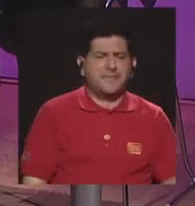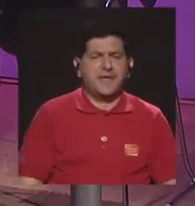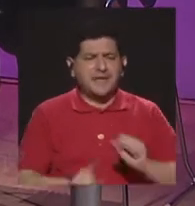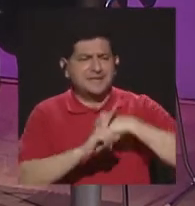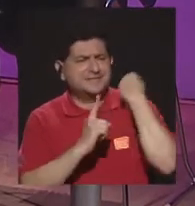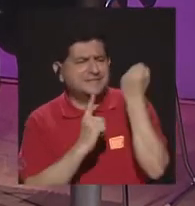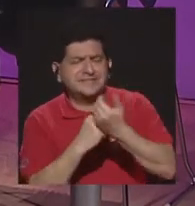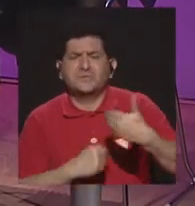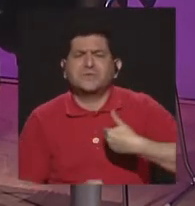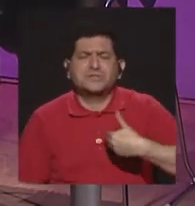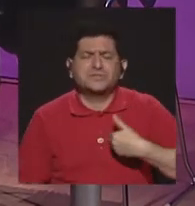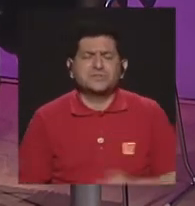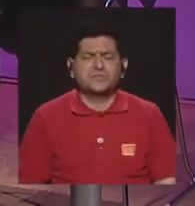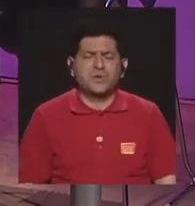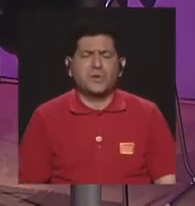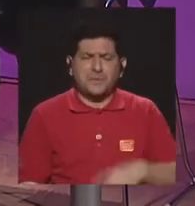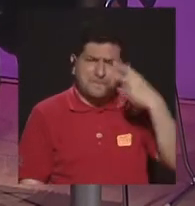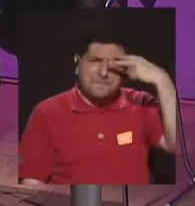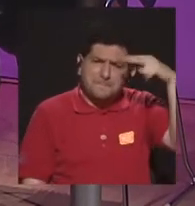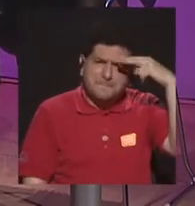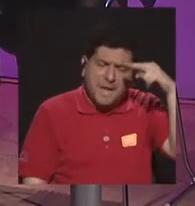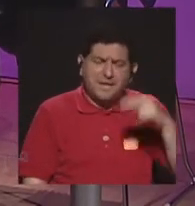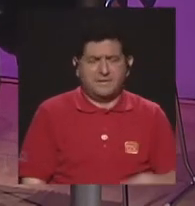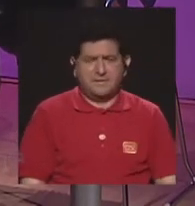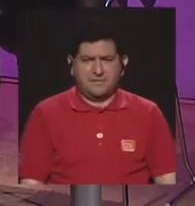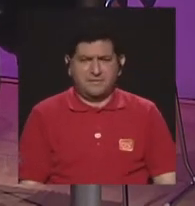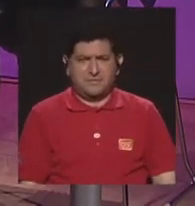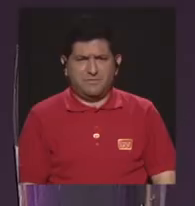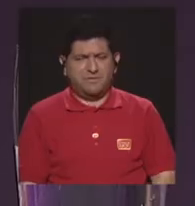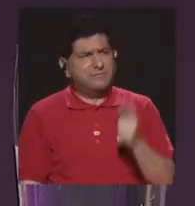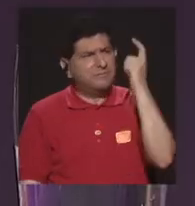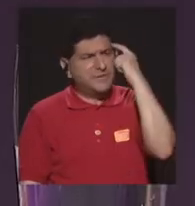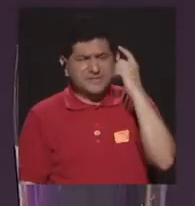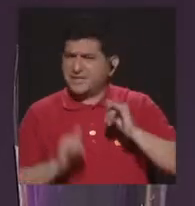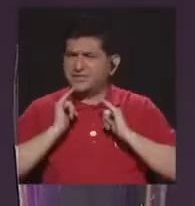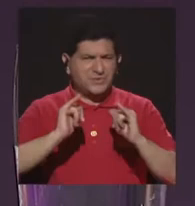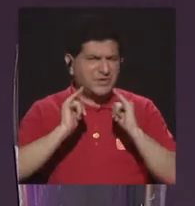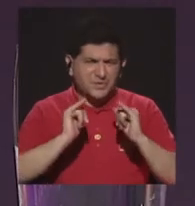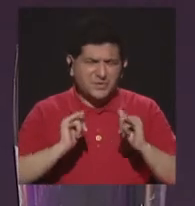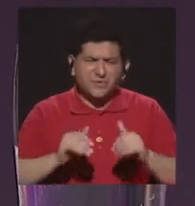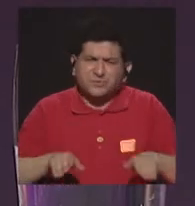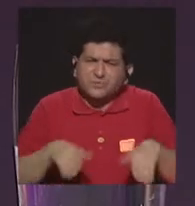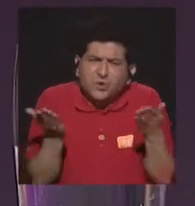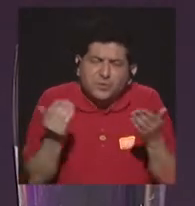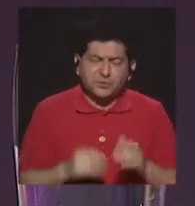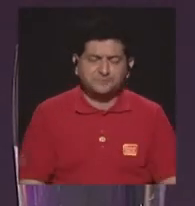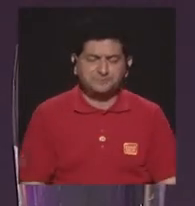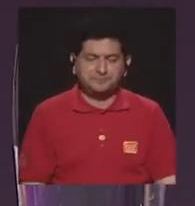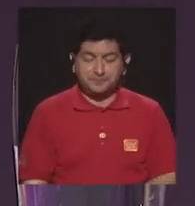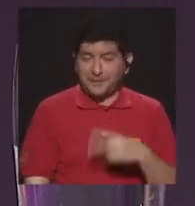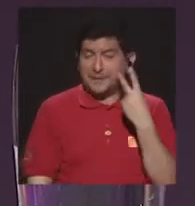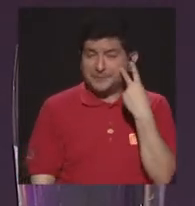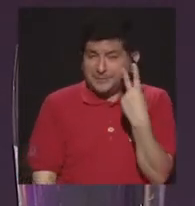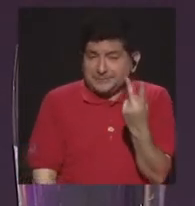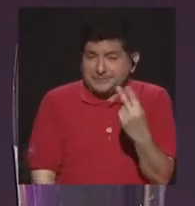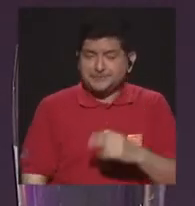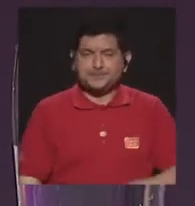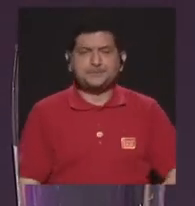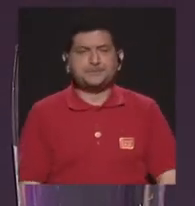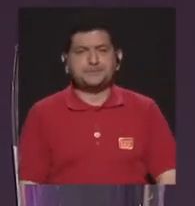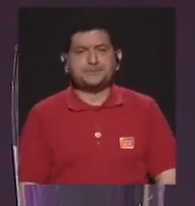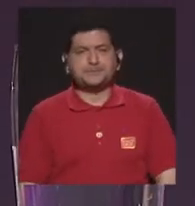está la sociedad mexicana en términos de desigualdad? A ver,